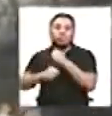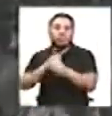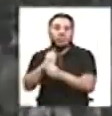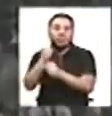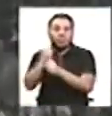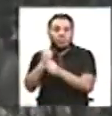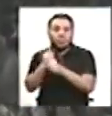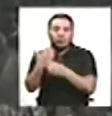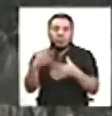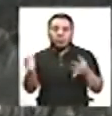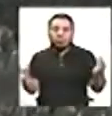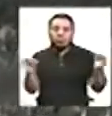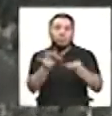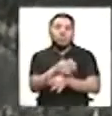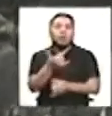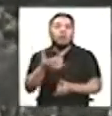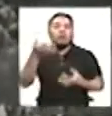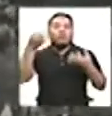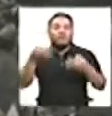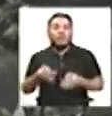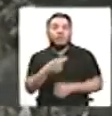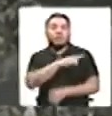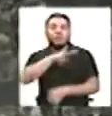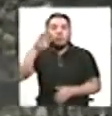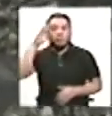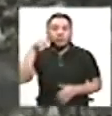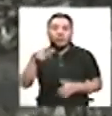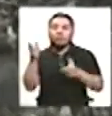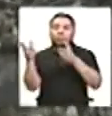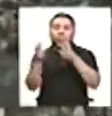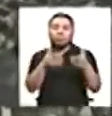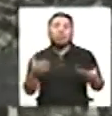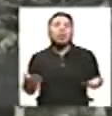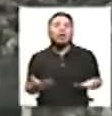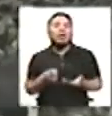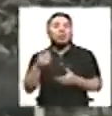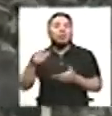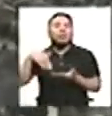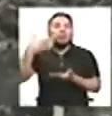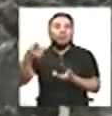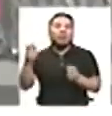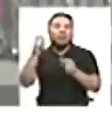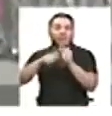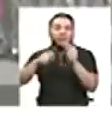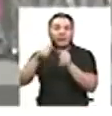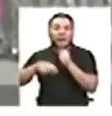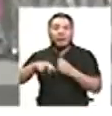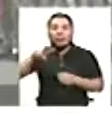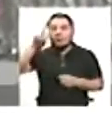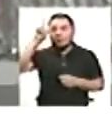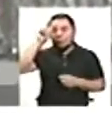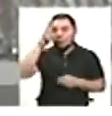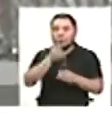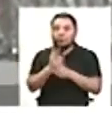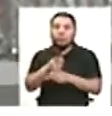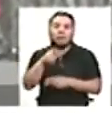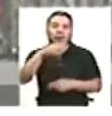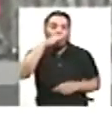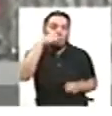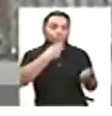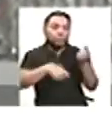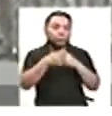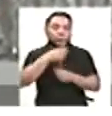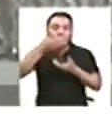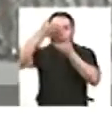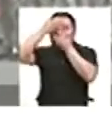labor. En su discurso, el alto oficial pidió no bajar la guardia frente a las nuevas amenazas que afectan al país. El narcotráfico, el terrorismo,